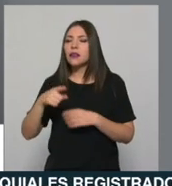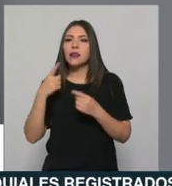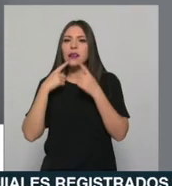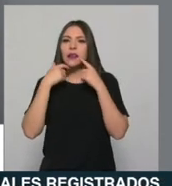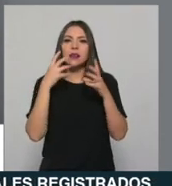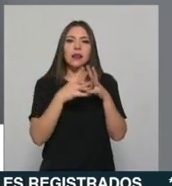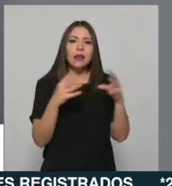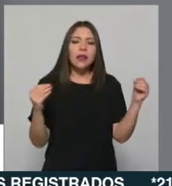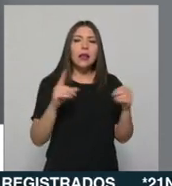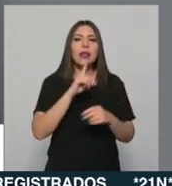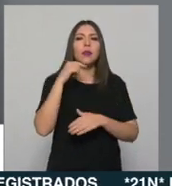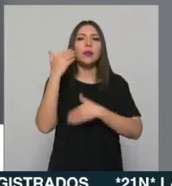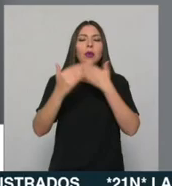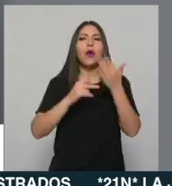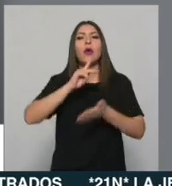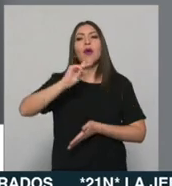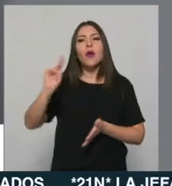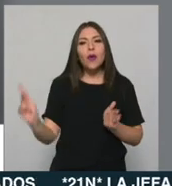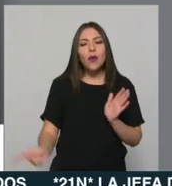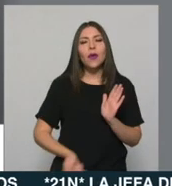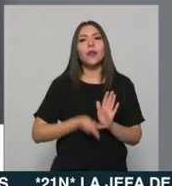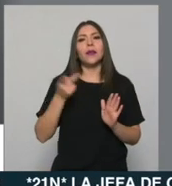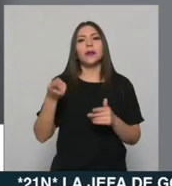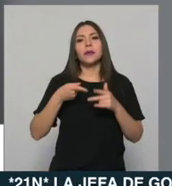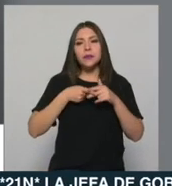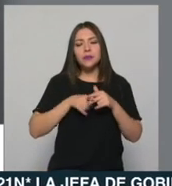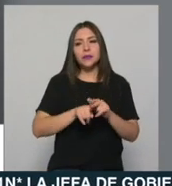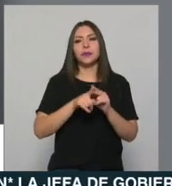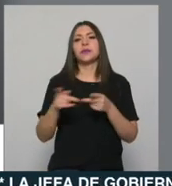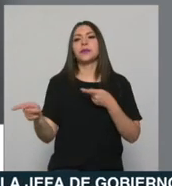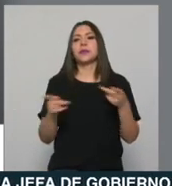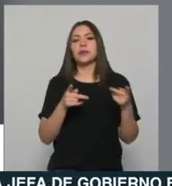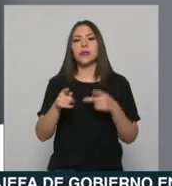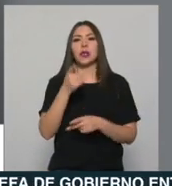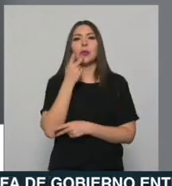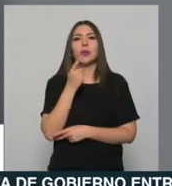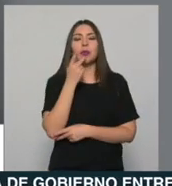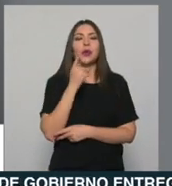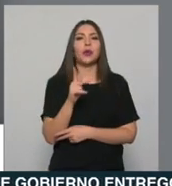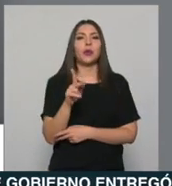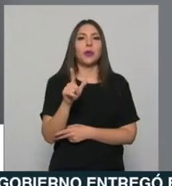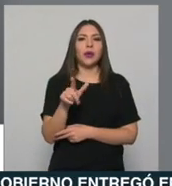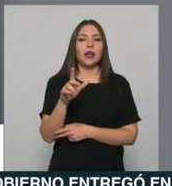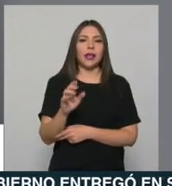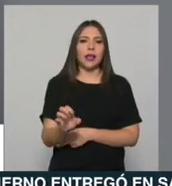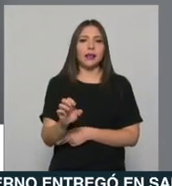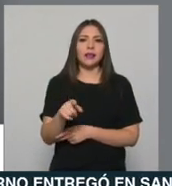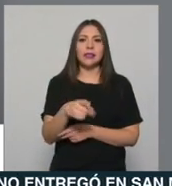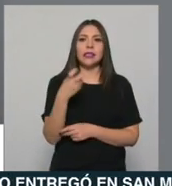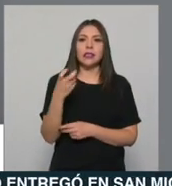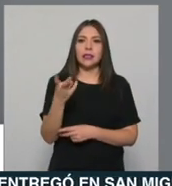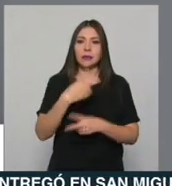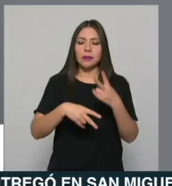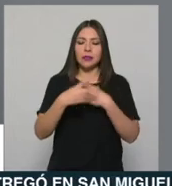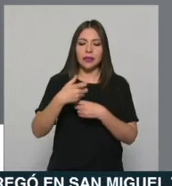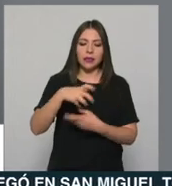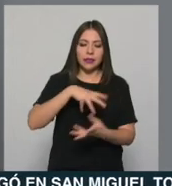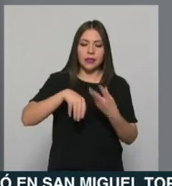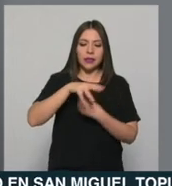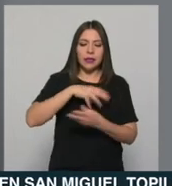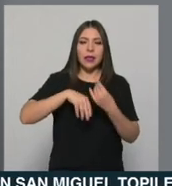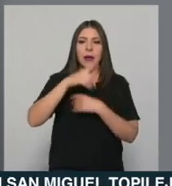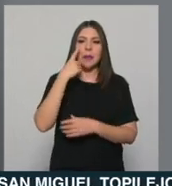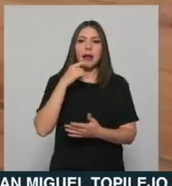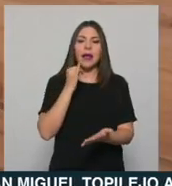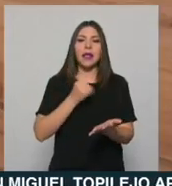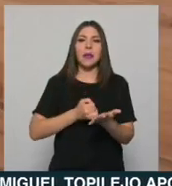resurge otra vez, ya que en la colonia, bueno, el pulque llega a ser uno de los principales ingresos en impuestos de la Ciudad